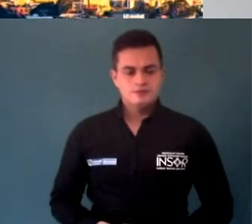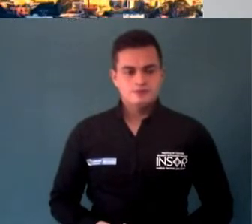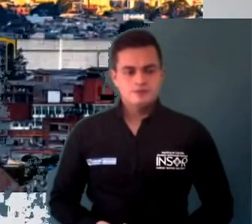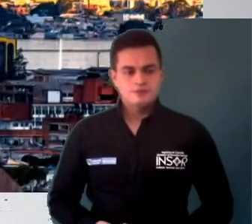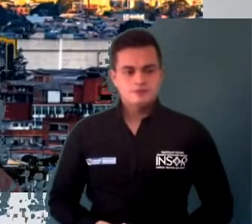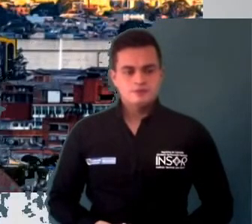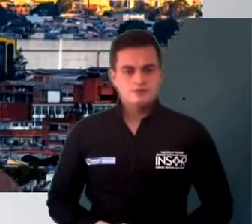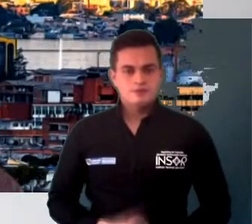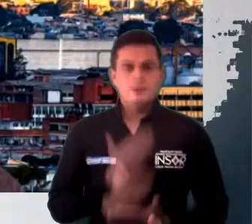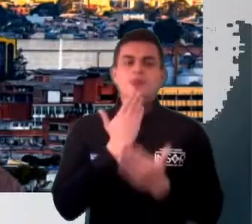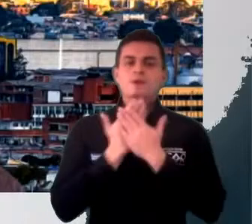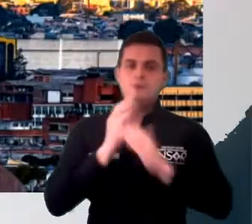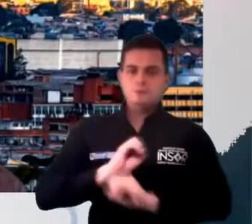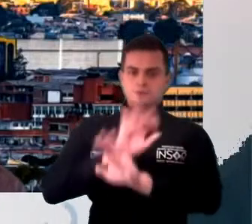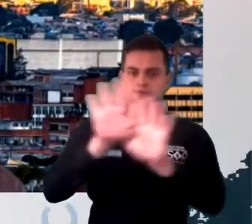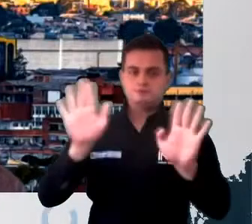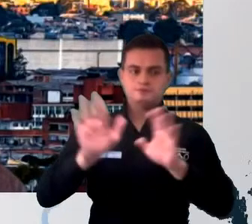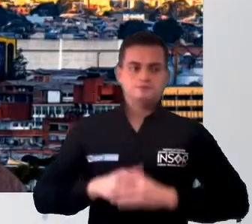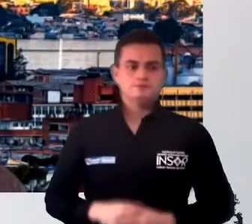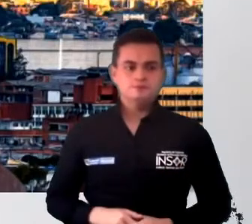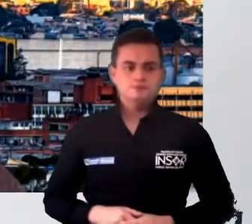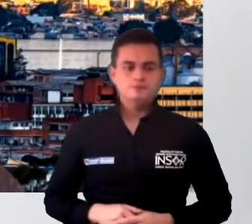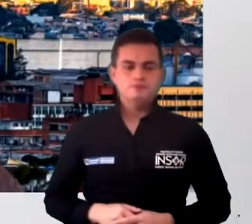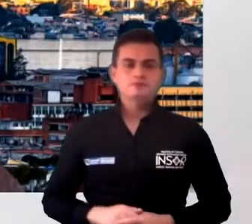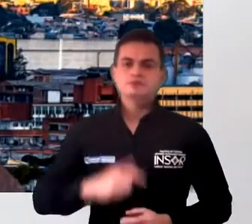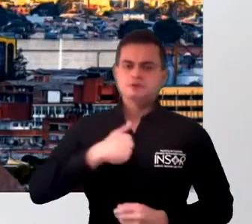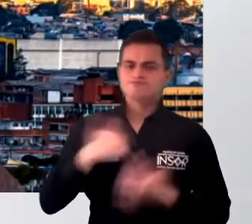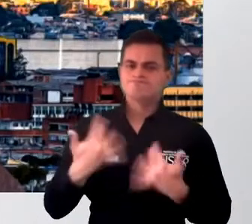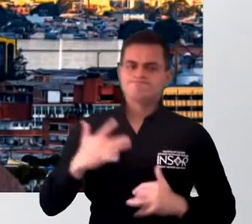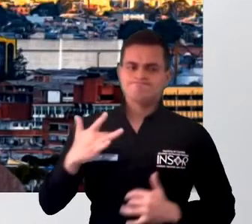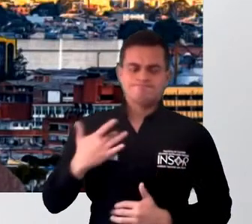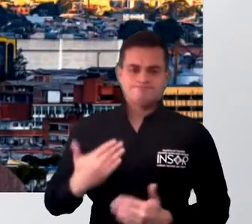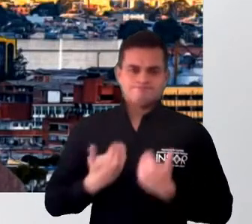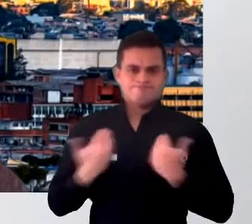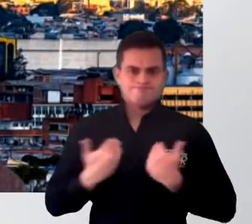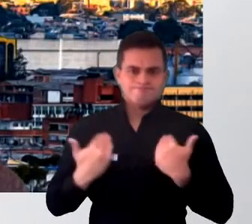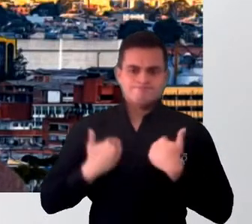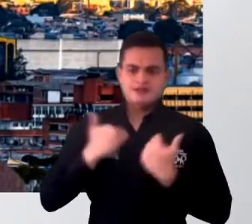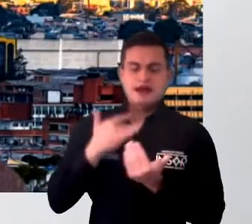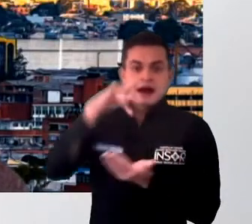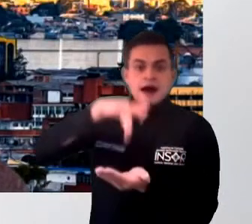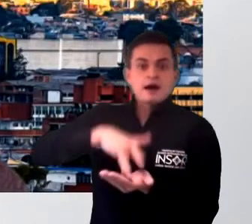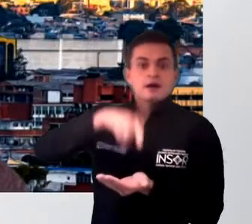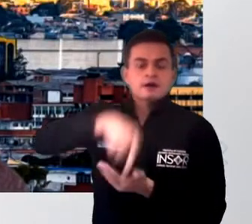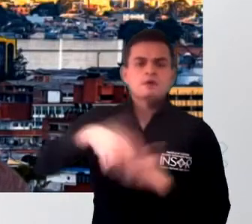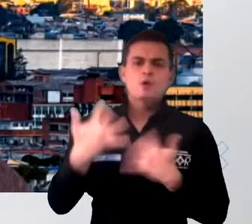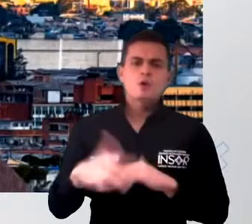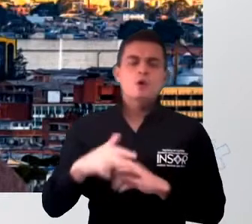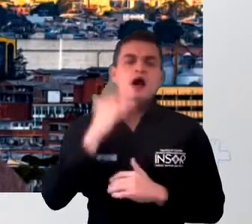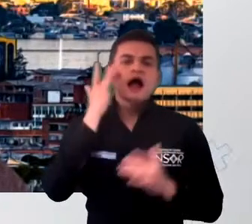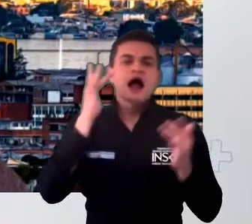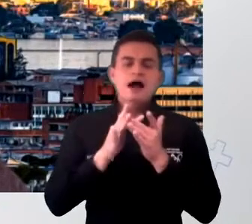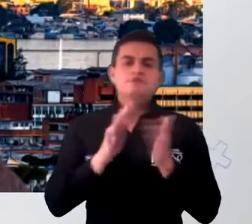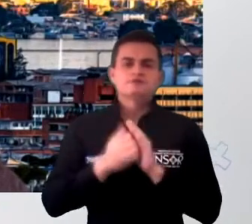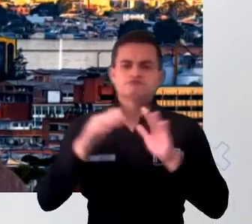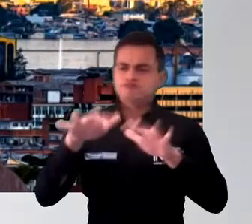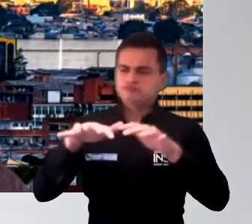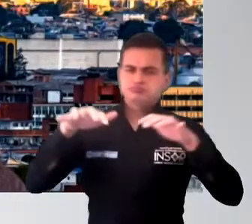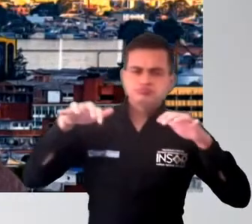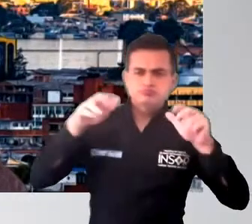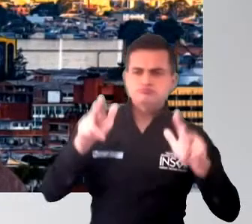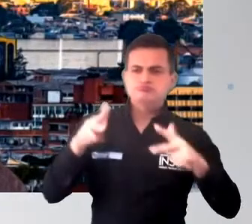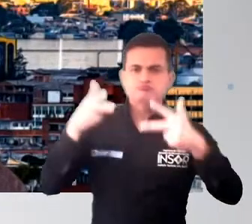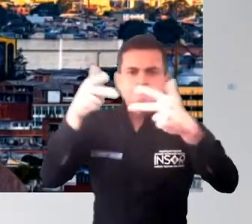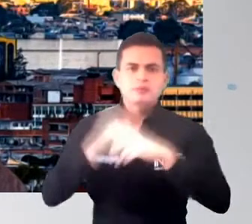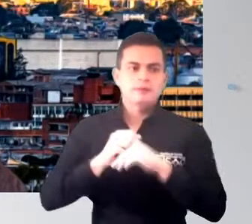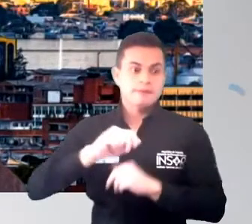Muy buenos días. Es un gusto estar aquí con ustedes en el primer evento de esta segunda inmersión, donde nos